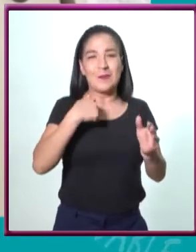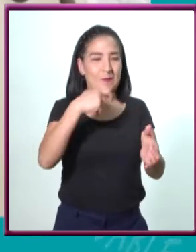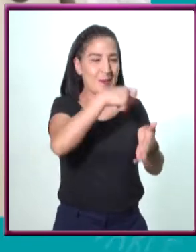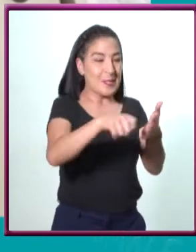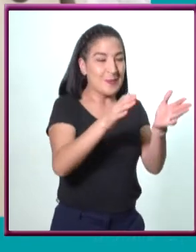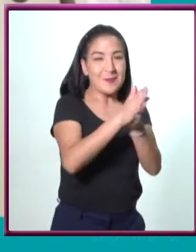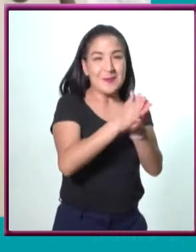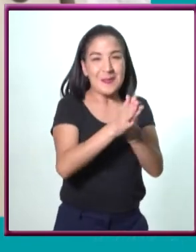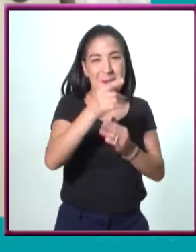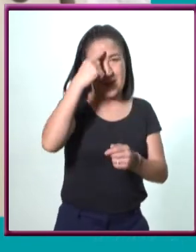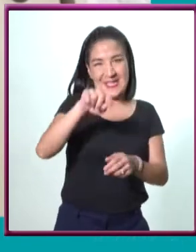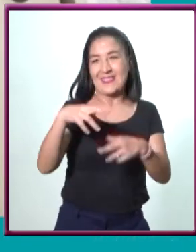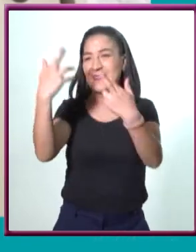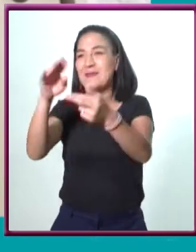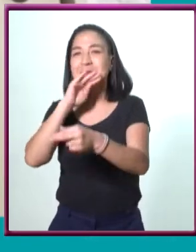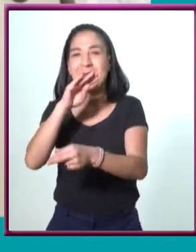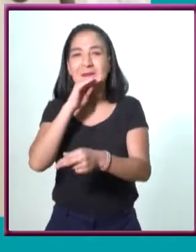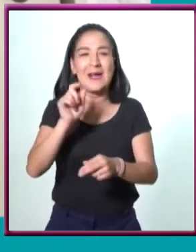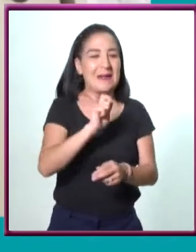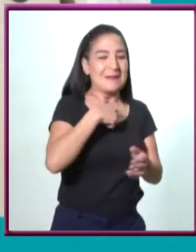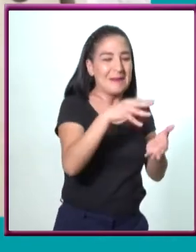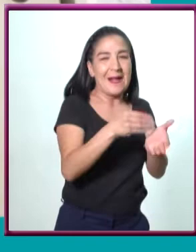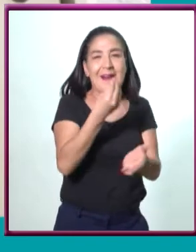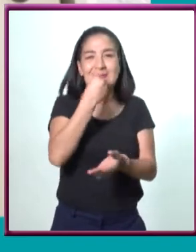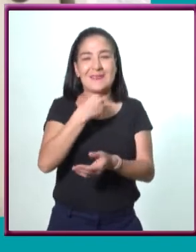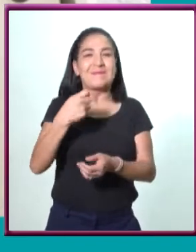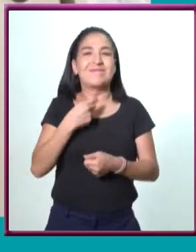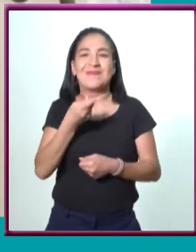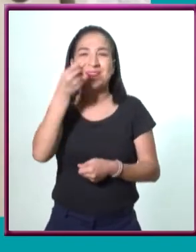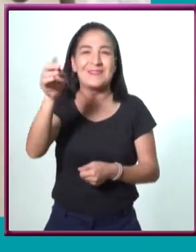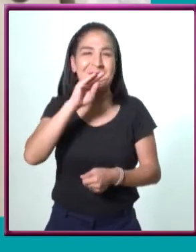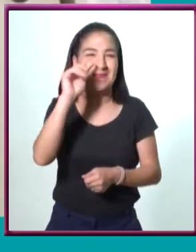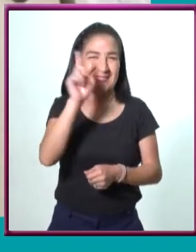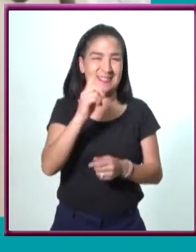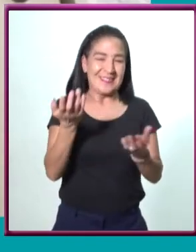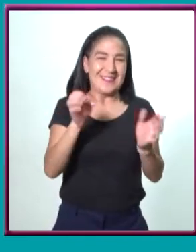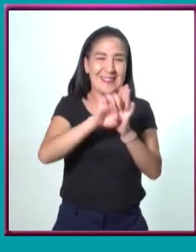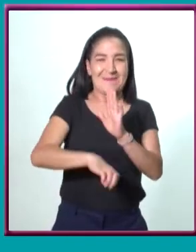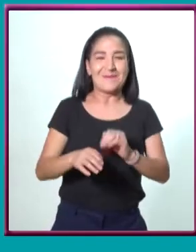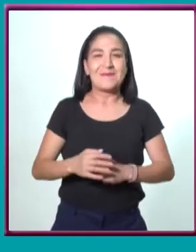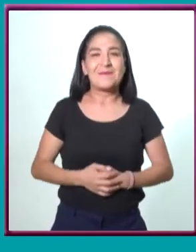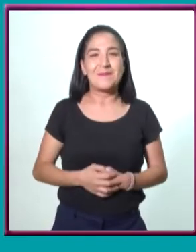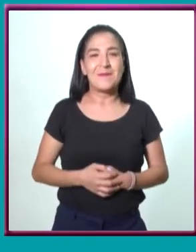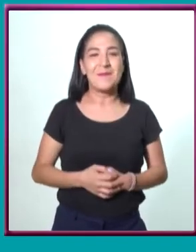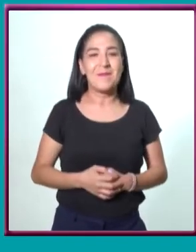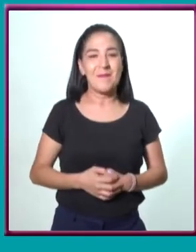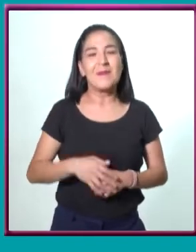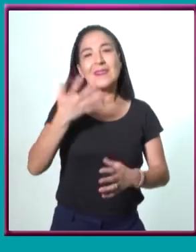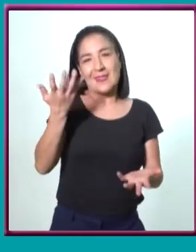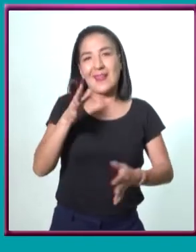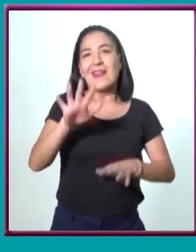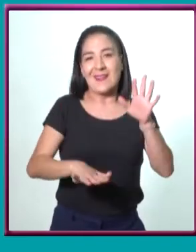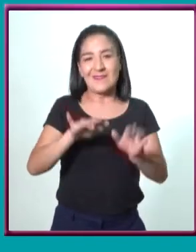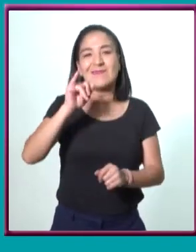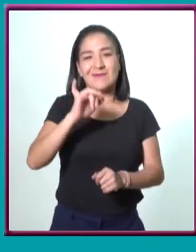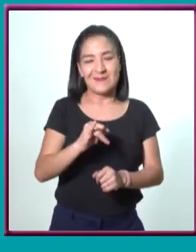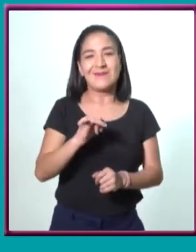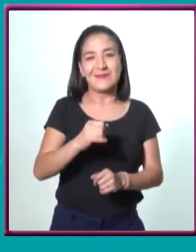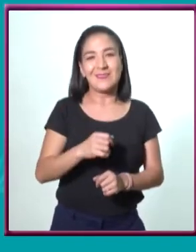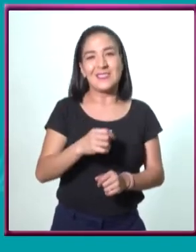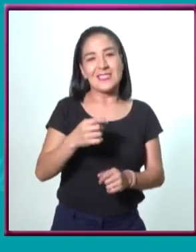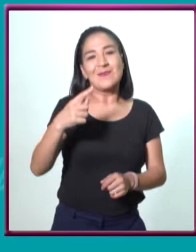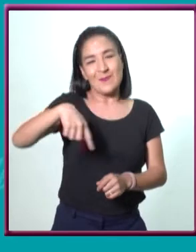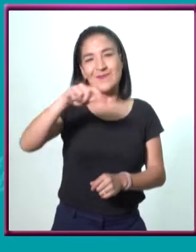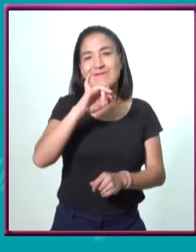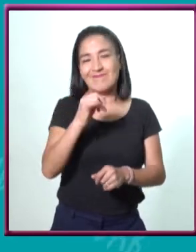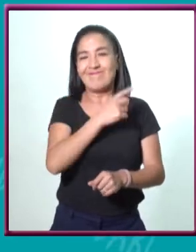para mi mamá y se me antojó, me lo comí, pues ya no le dije que se lo compré, no sé, de ese tipo de cosas. Sí creo que hay ocasiones en que